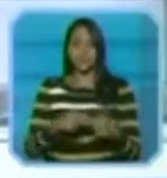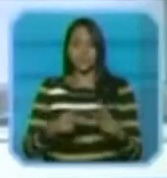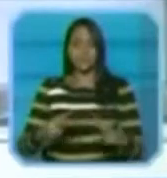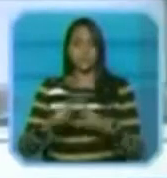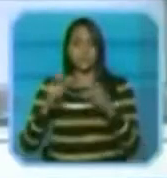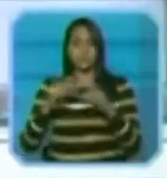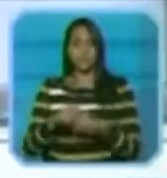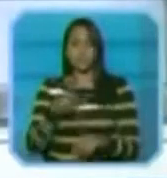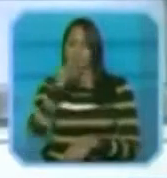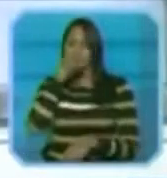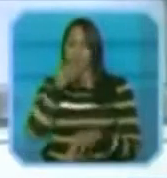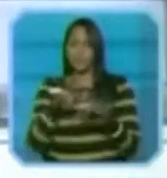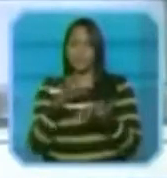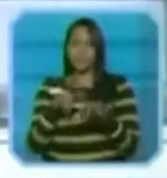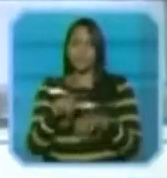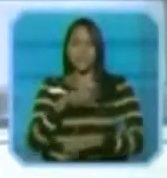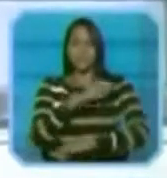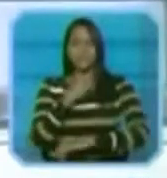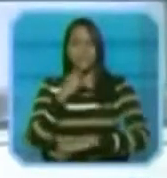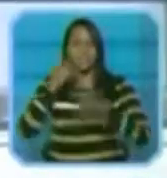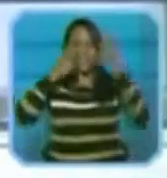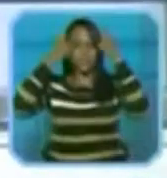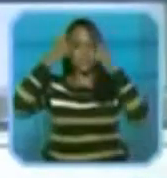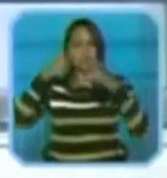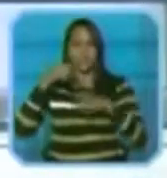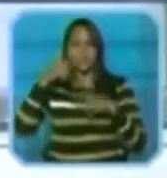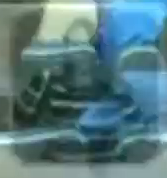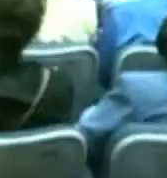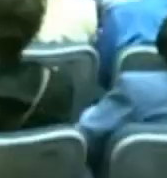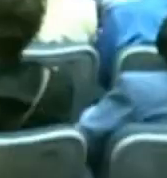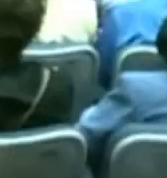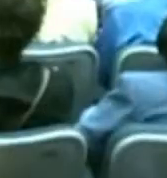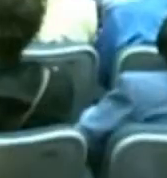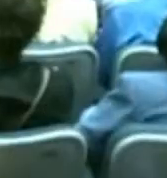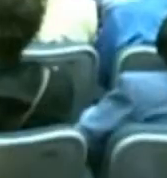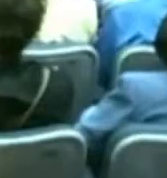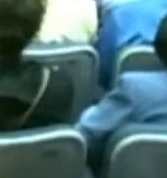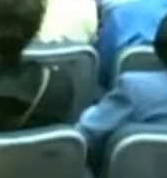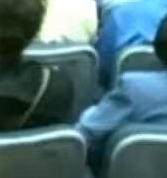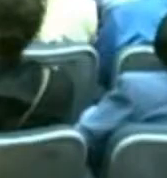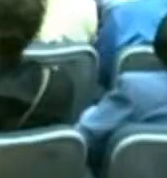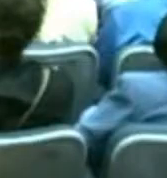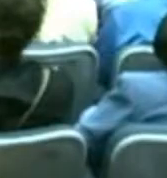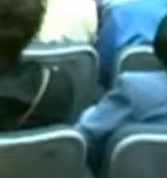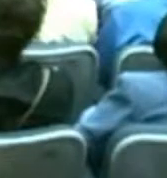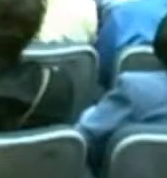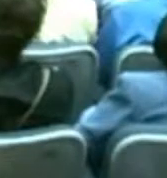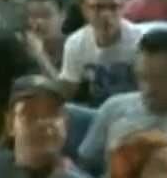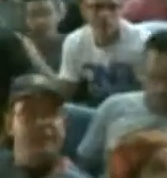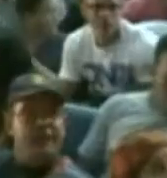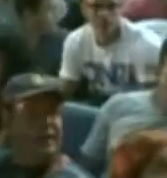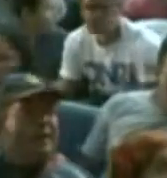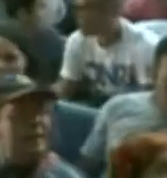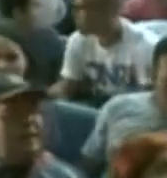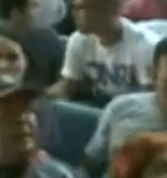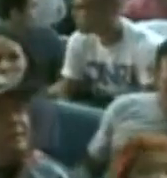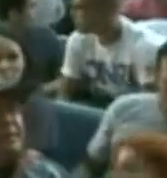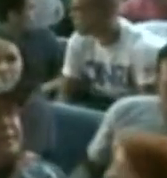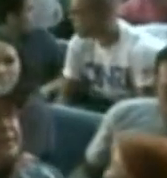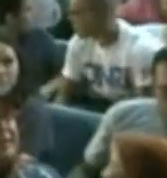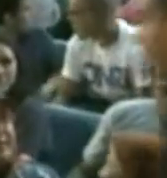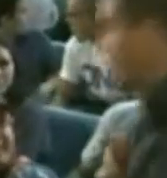el encuentro de tuiteros chavistas por la paz. La denuncia está basada en una foto de las manifestaciones de